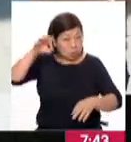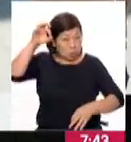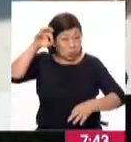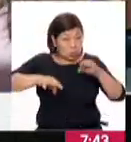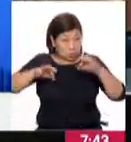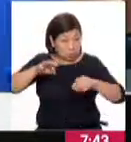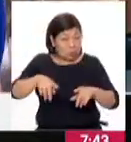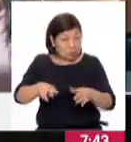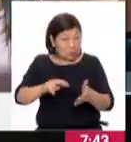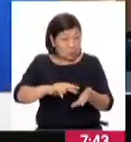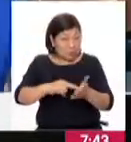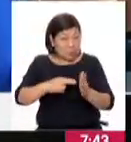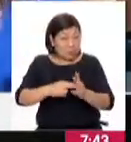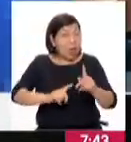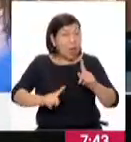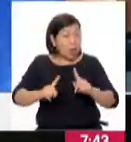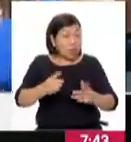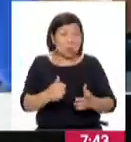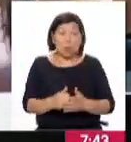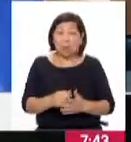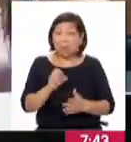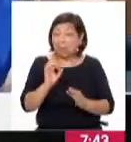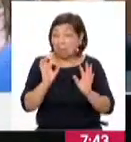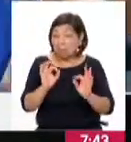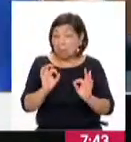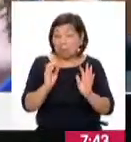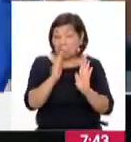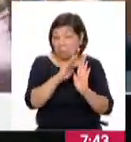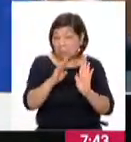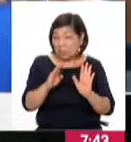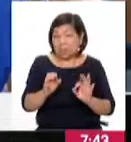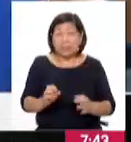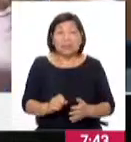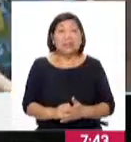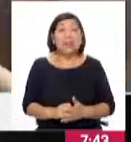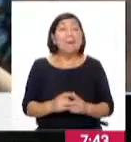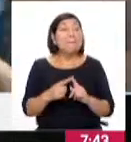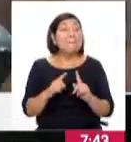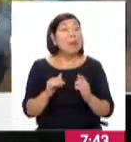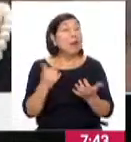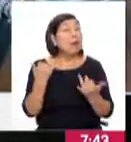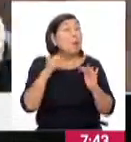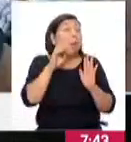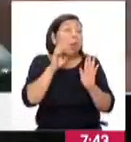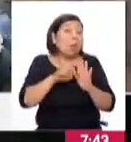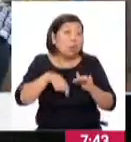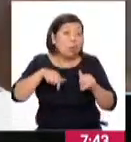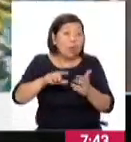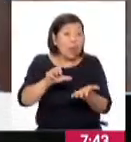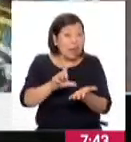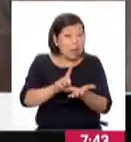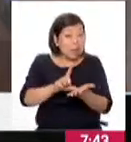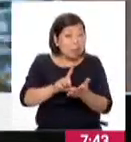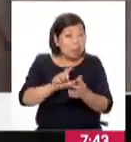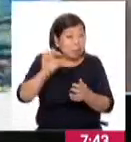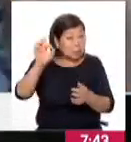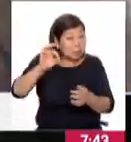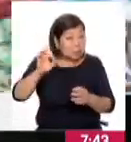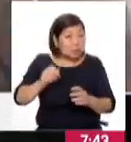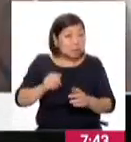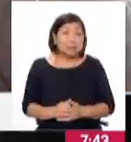visto algunos episodios puntuales pero pero que sí han habido para Lima digamos lluvias copiosas